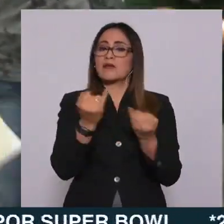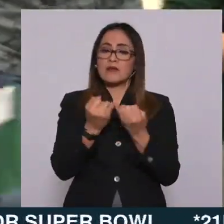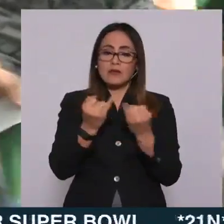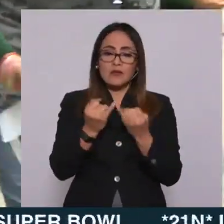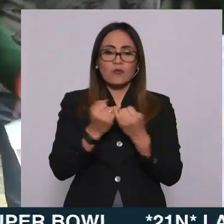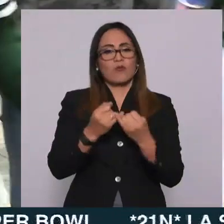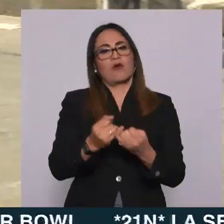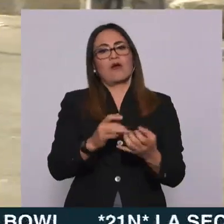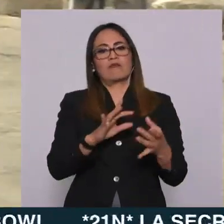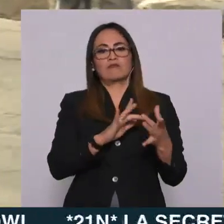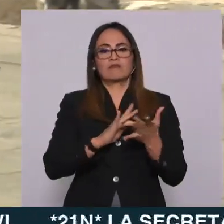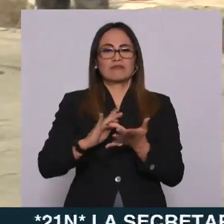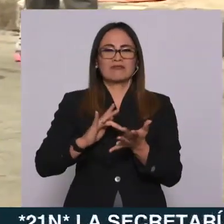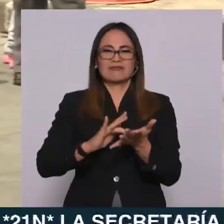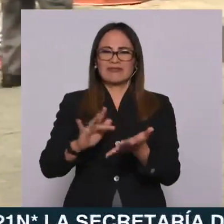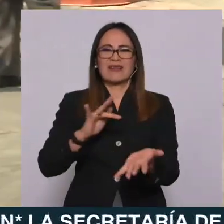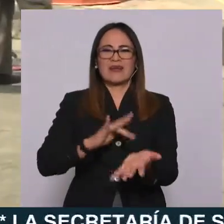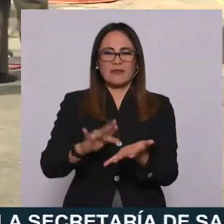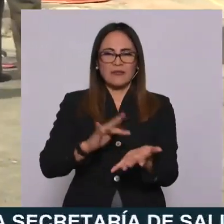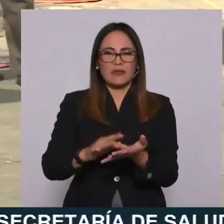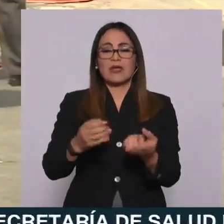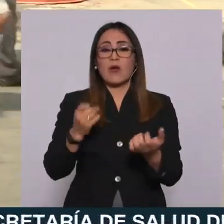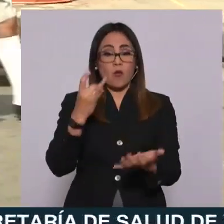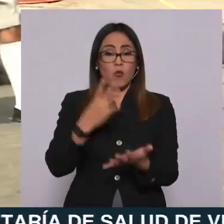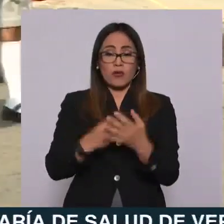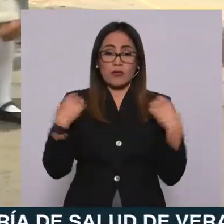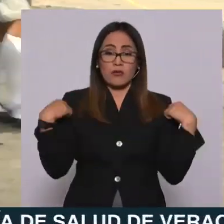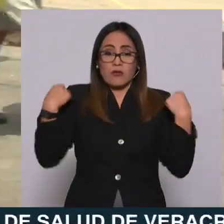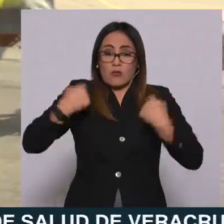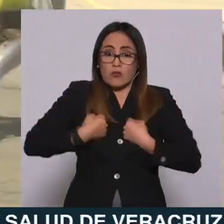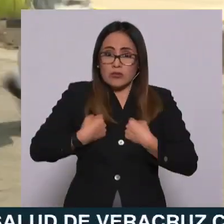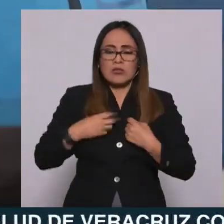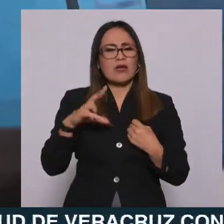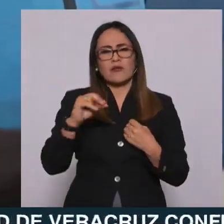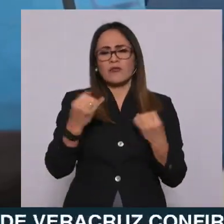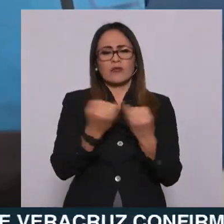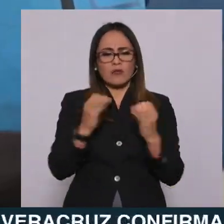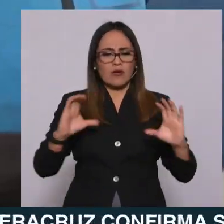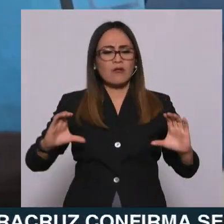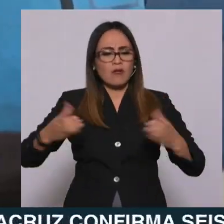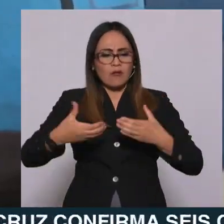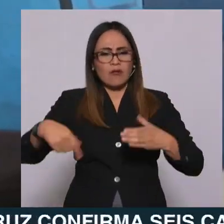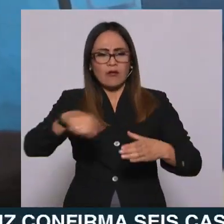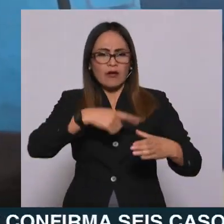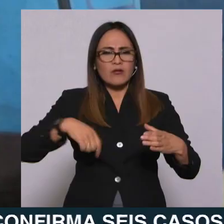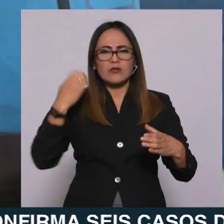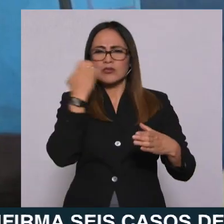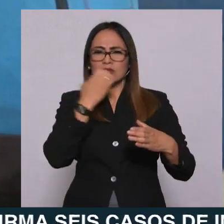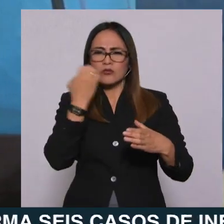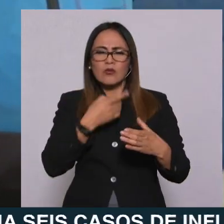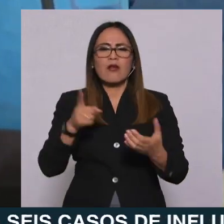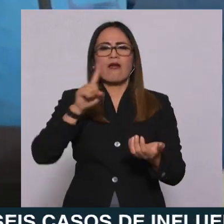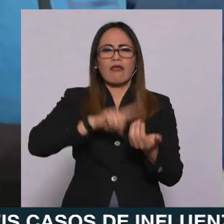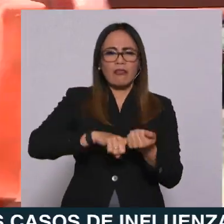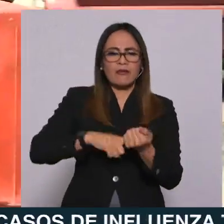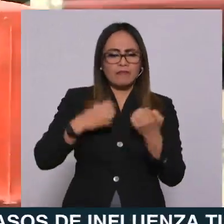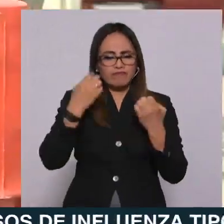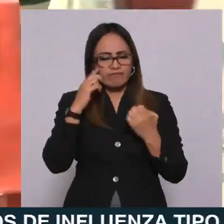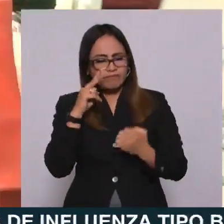la mochila, sino hacer comunidad escolar, ¿no? Eso sería bueno, ¿no? Más allá si se revisó o